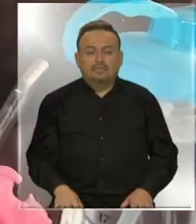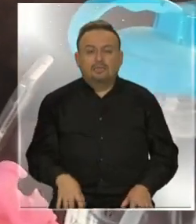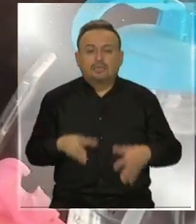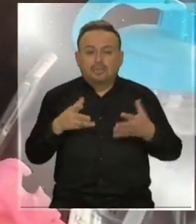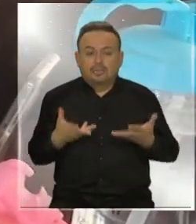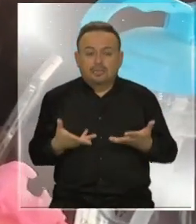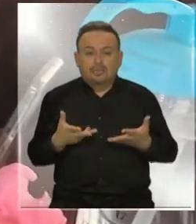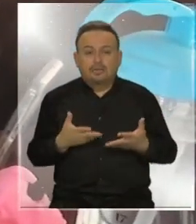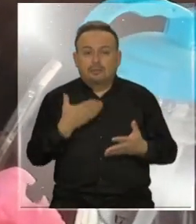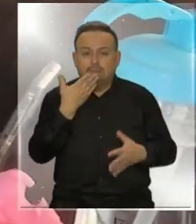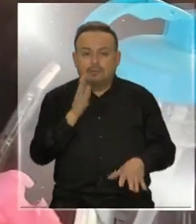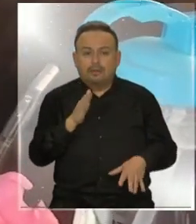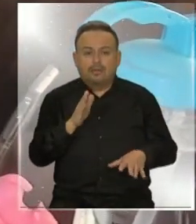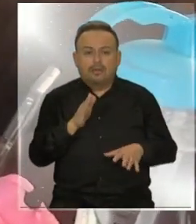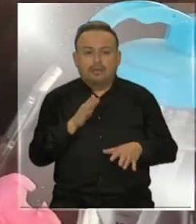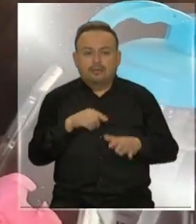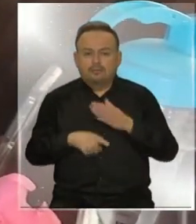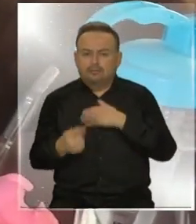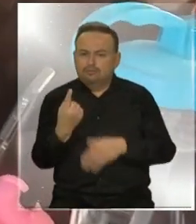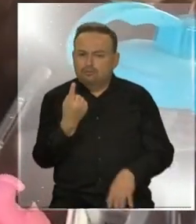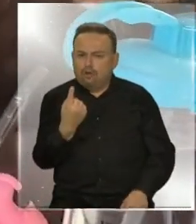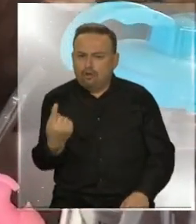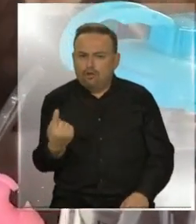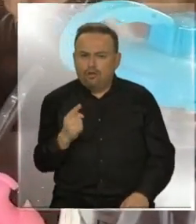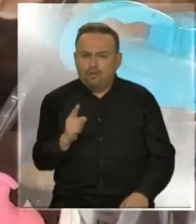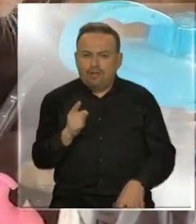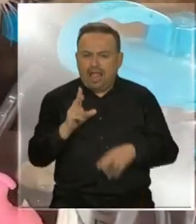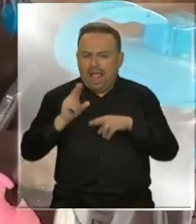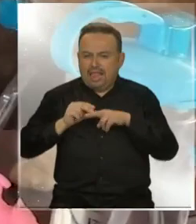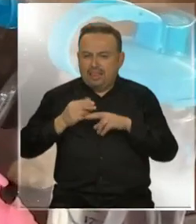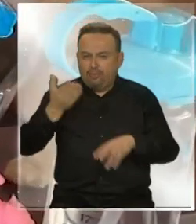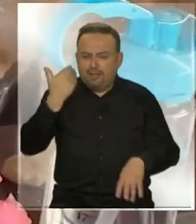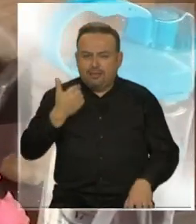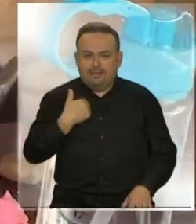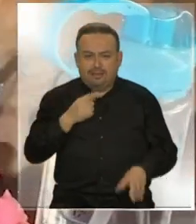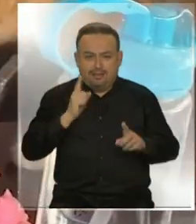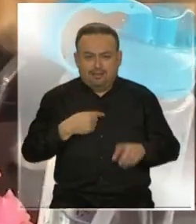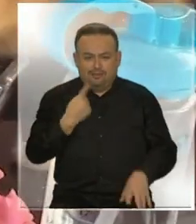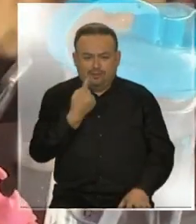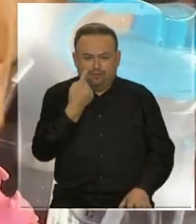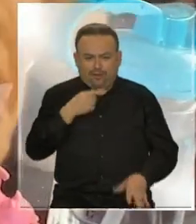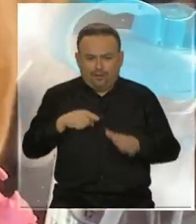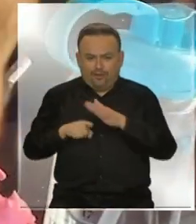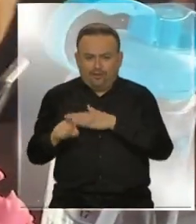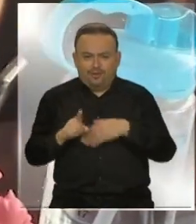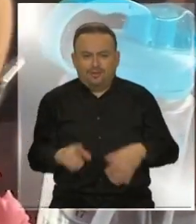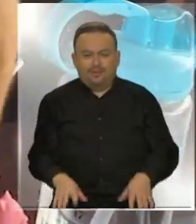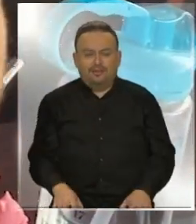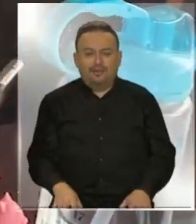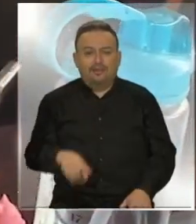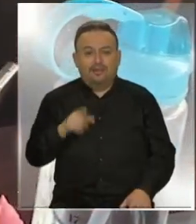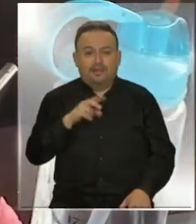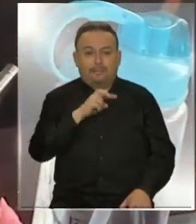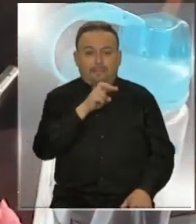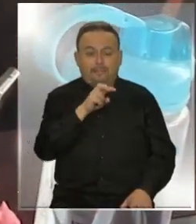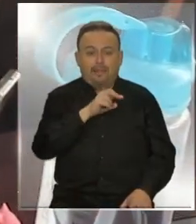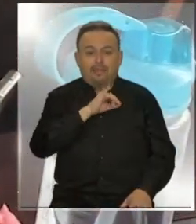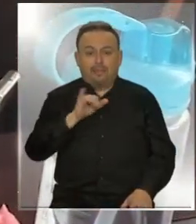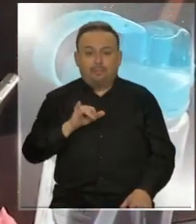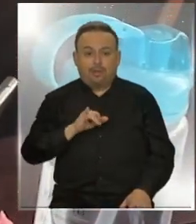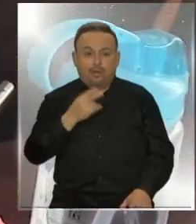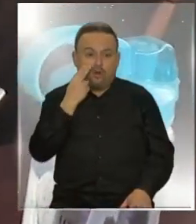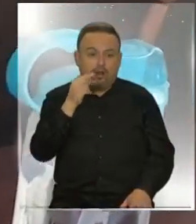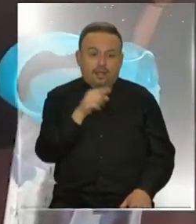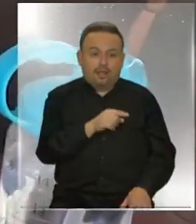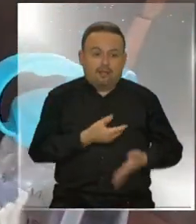se estaba prefiriendo que uno entrara solo y dije, uy, va a ser como a la antigua, voy a tener que ir sola a la clínica y el papá va a conocer a la guagua